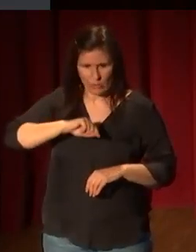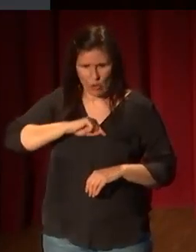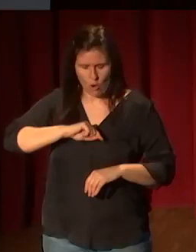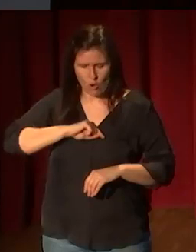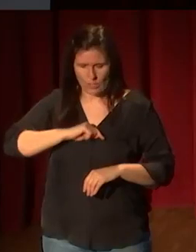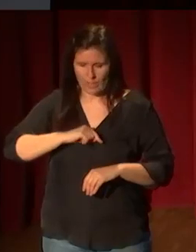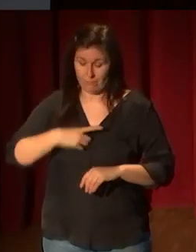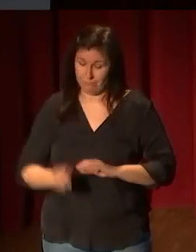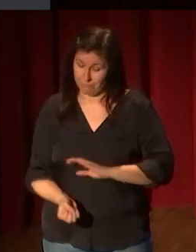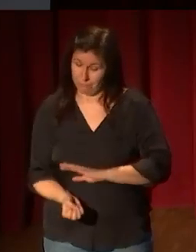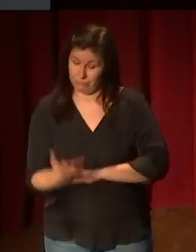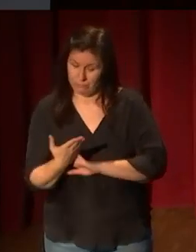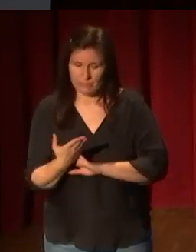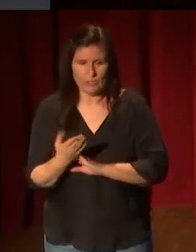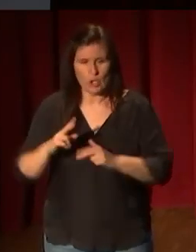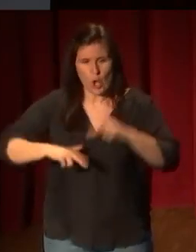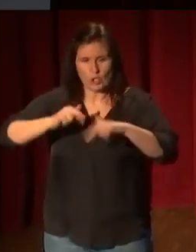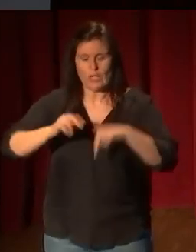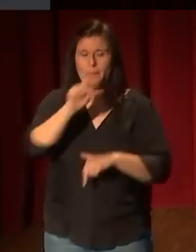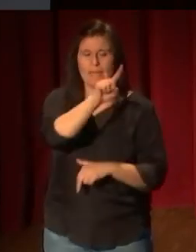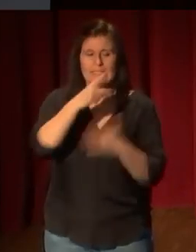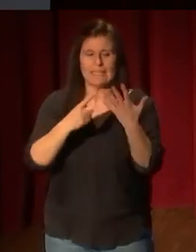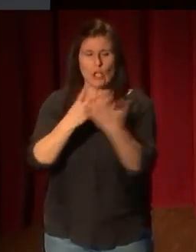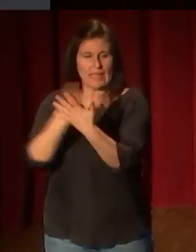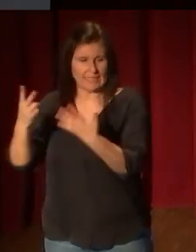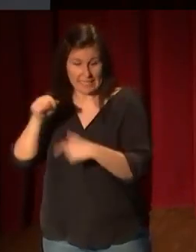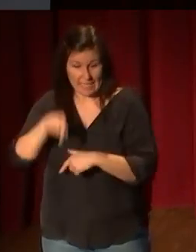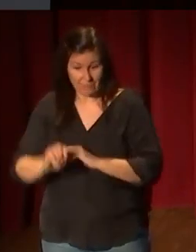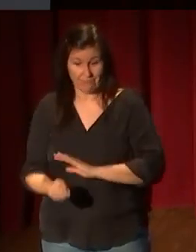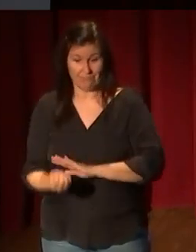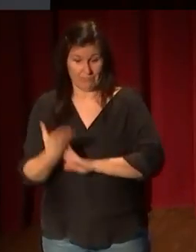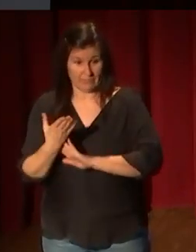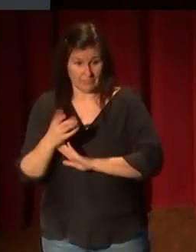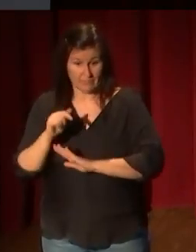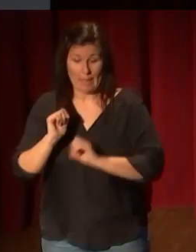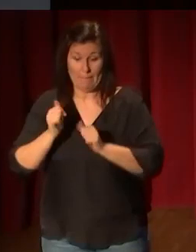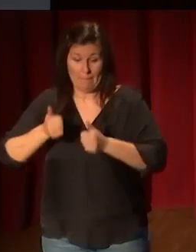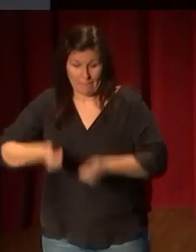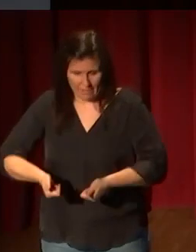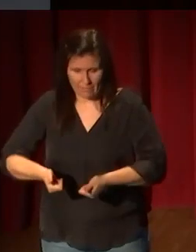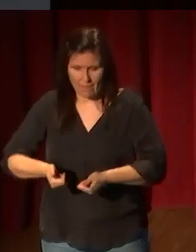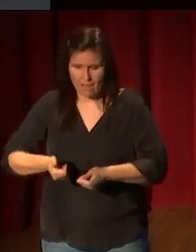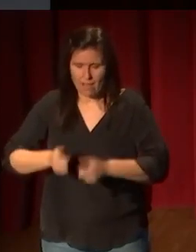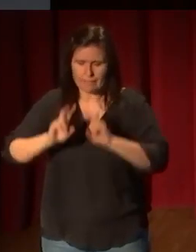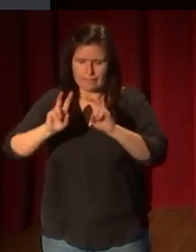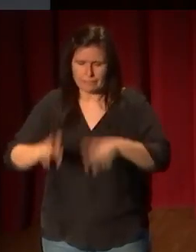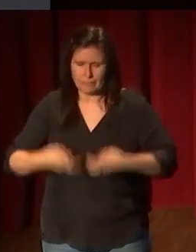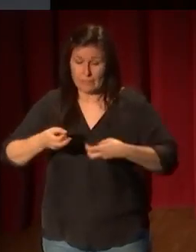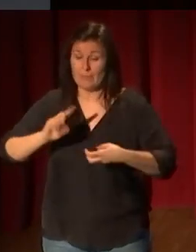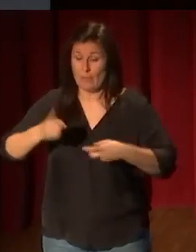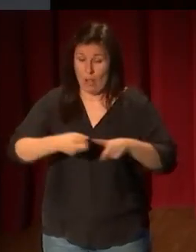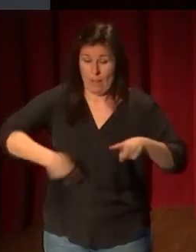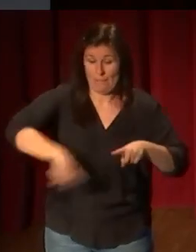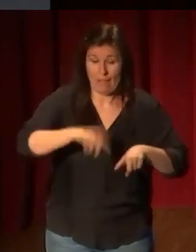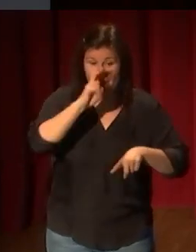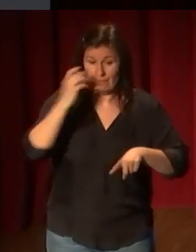su construcción en 1617 es cuando se empieza a reconstruir sobre la vieja plaza del